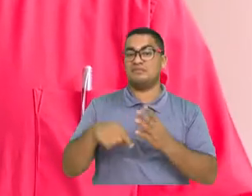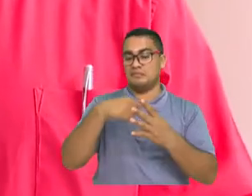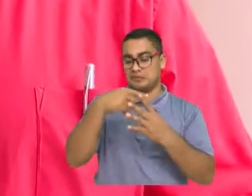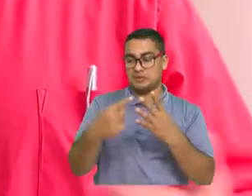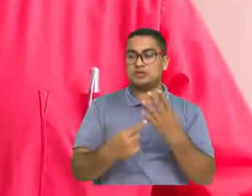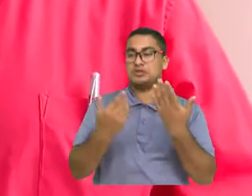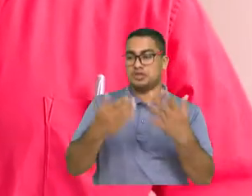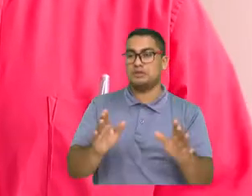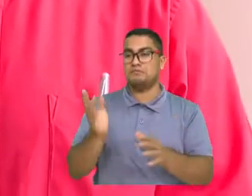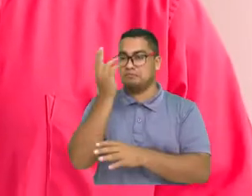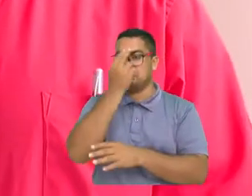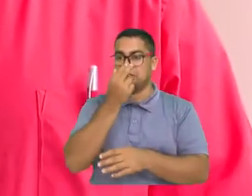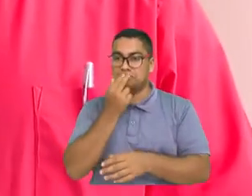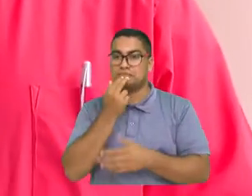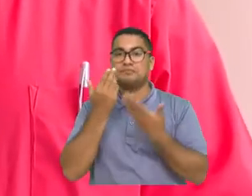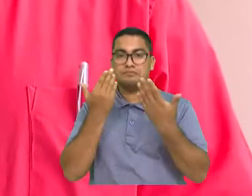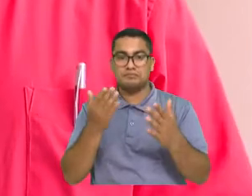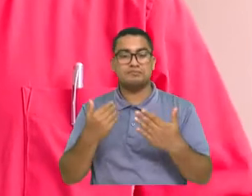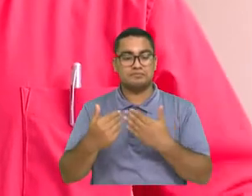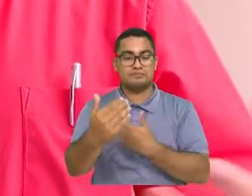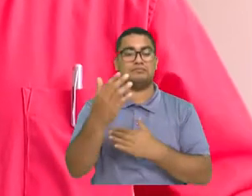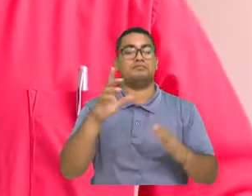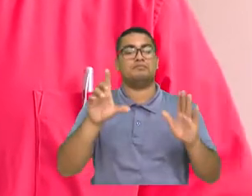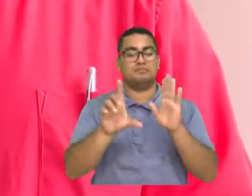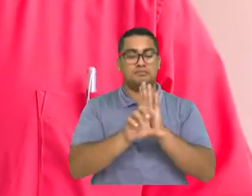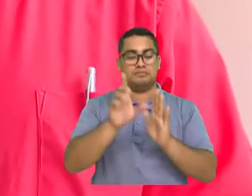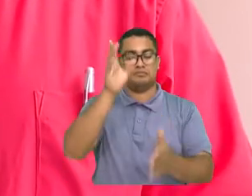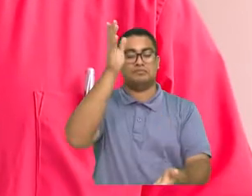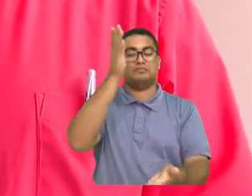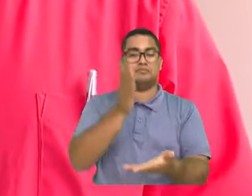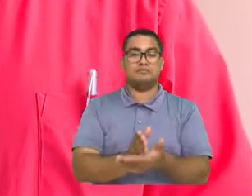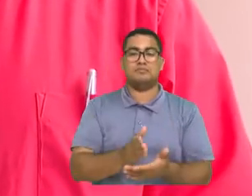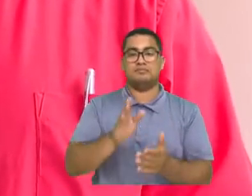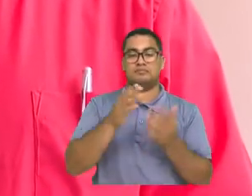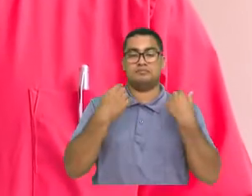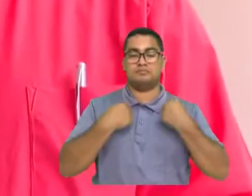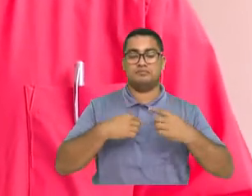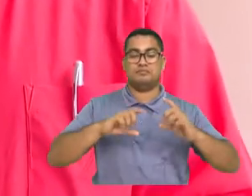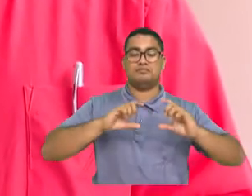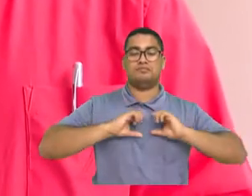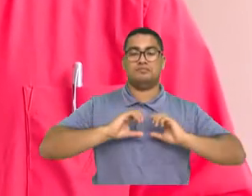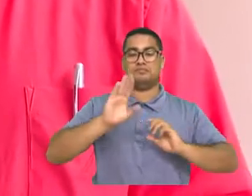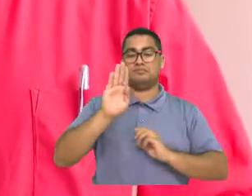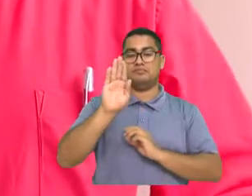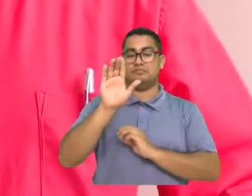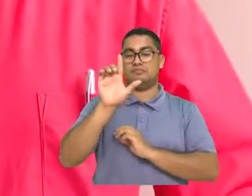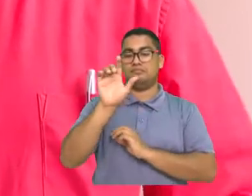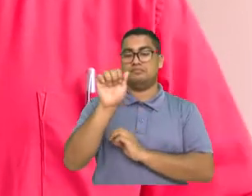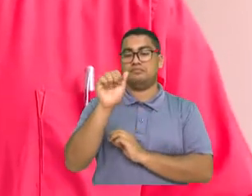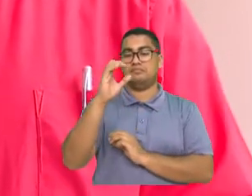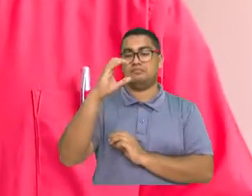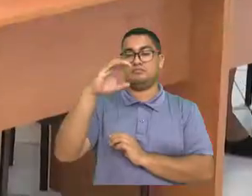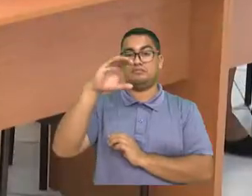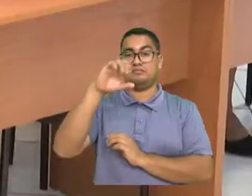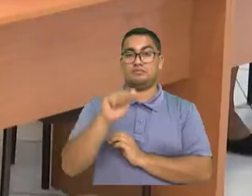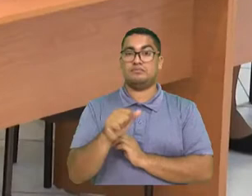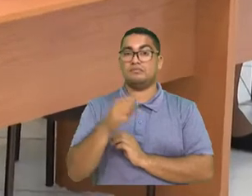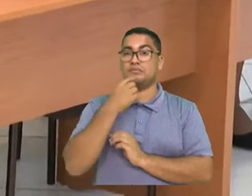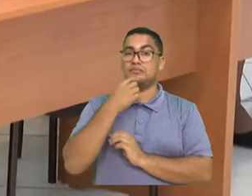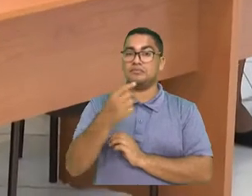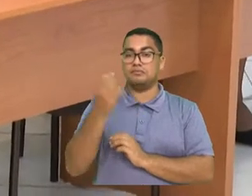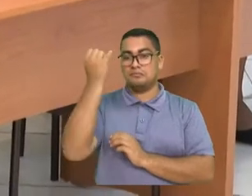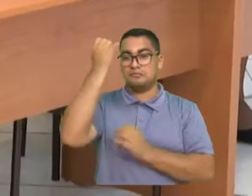para dictaminar la ley que crea la Orden Blanca Estela Arauz Pineda. Obviamente los aportes que nos